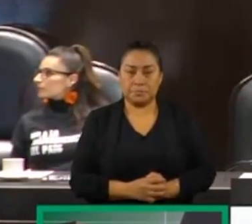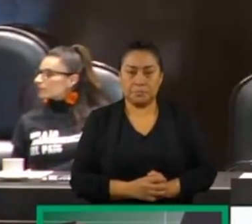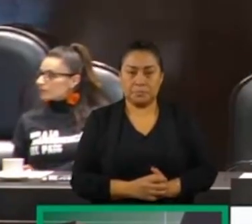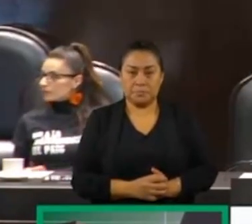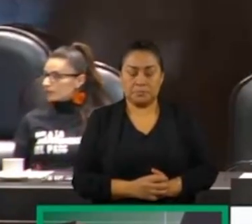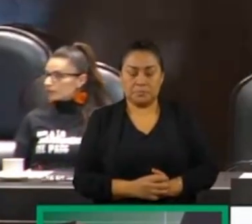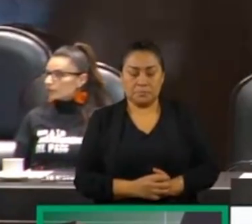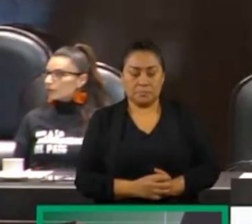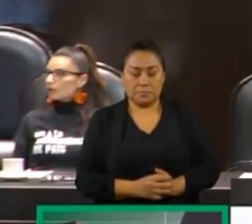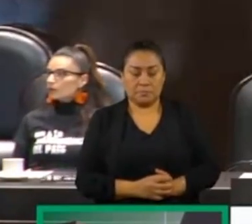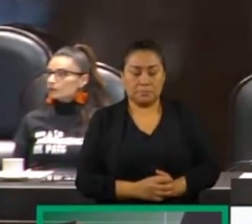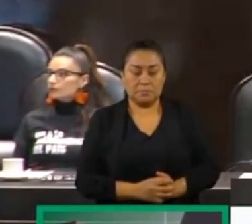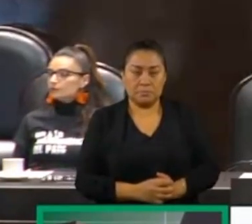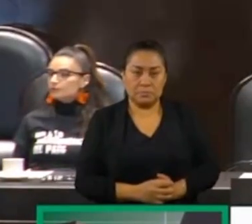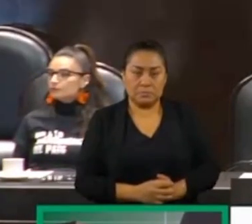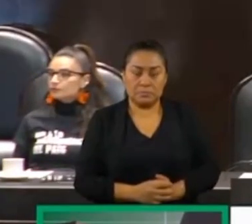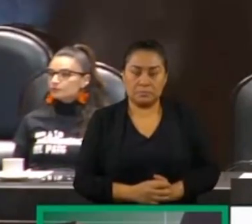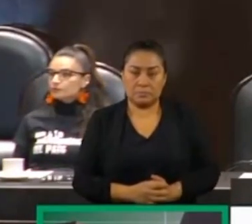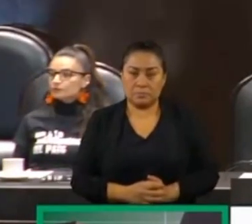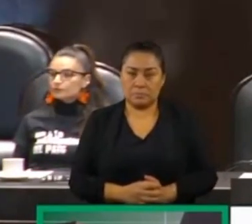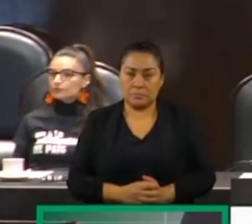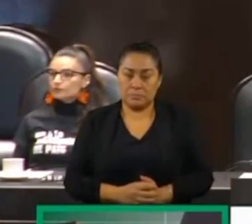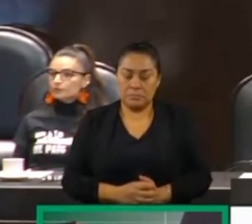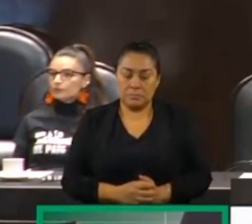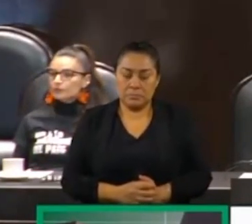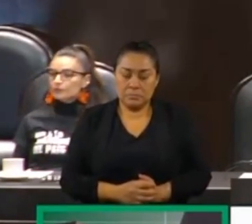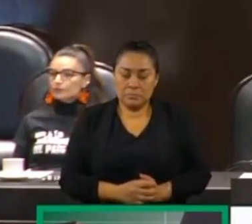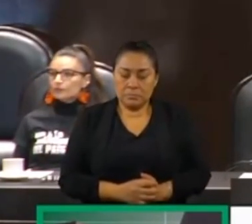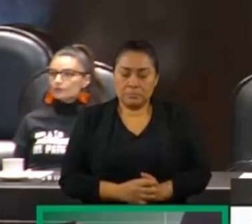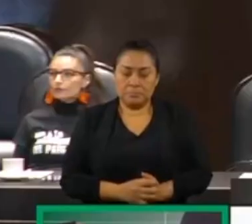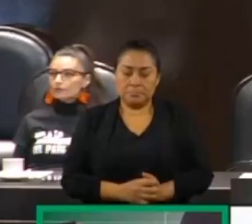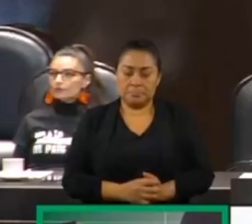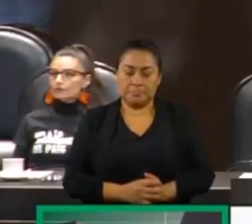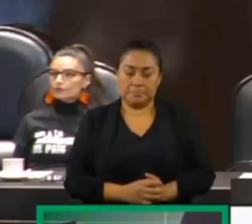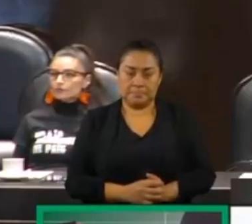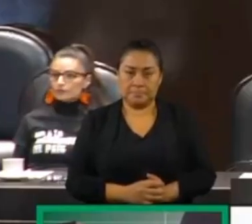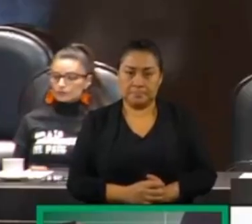Sí. ¿Lo quieres leer ahí o aquí?